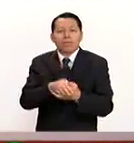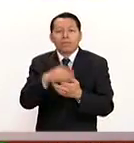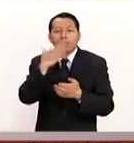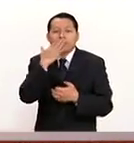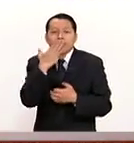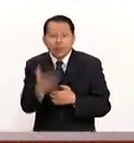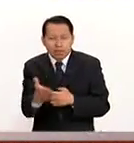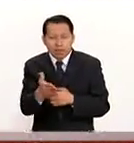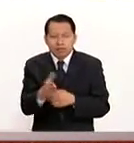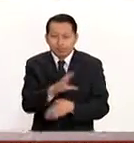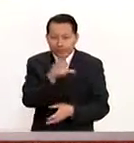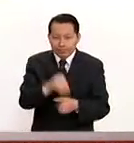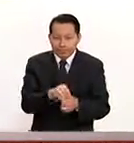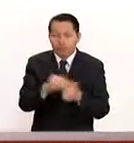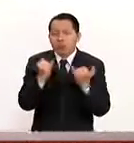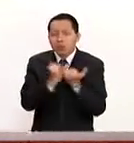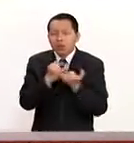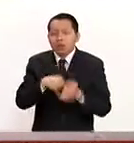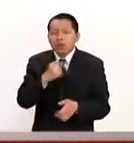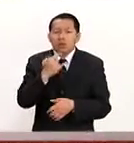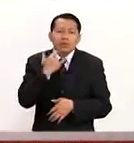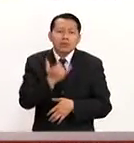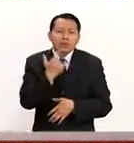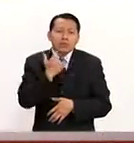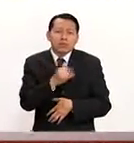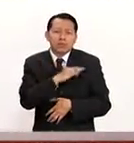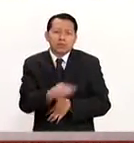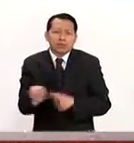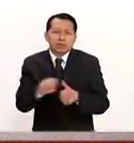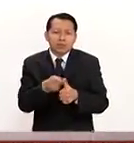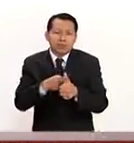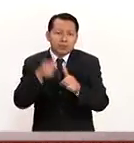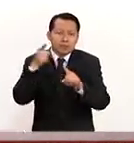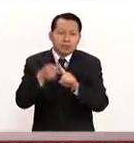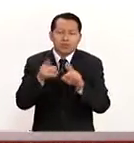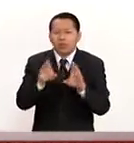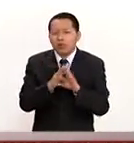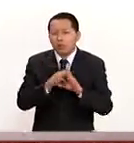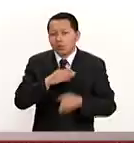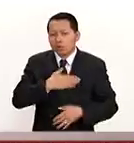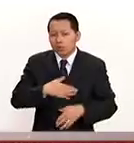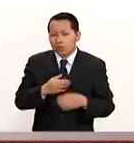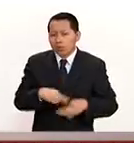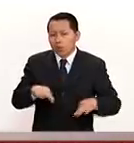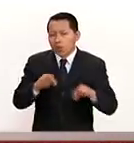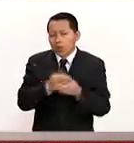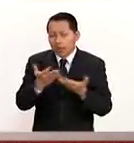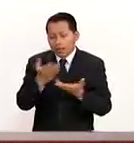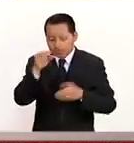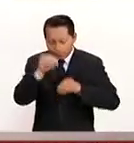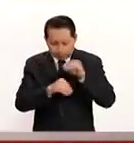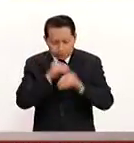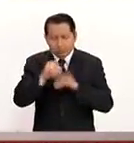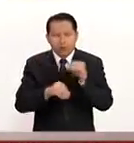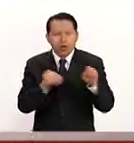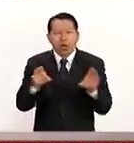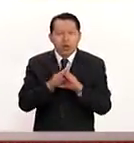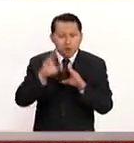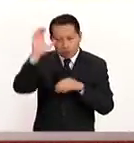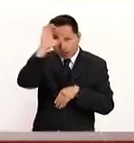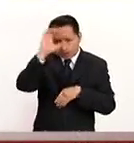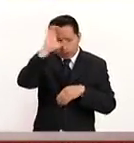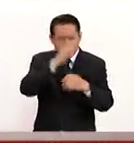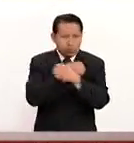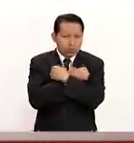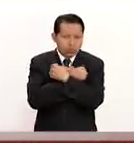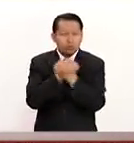Entonces, nosotros estamos haciendo un esfuerzo y es como un primer intento, obviamente, de justamente construir este lazo entre la ciencia, la